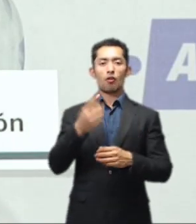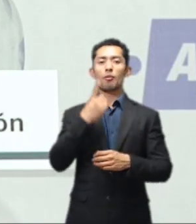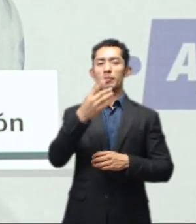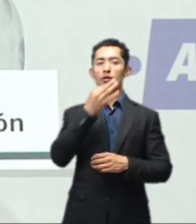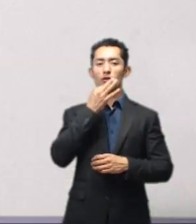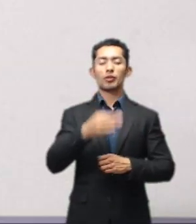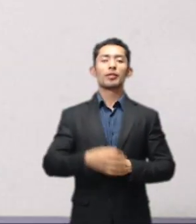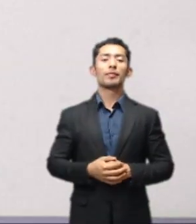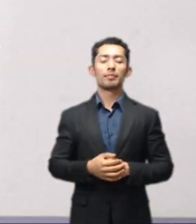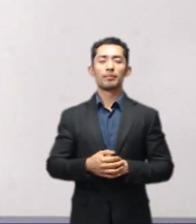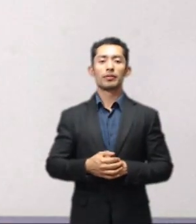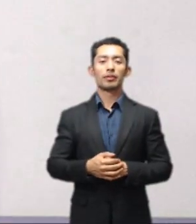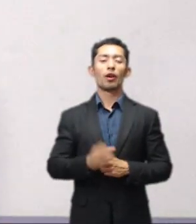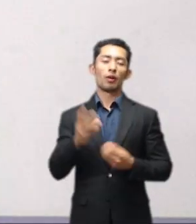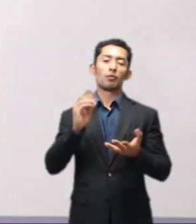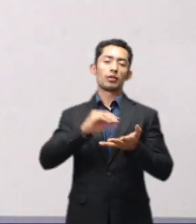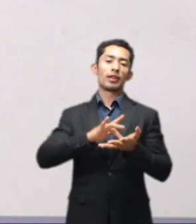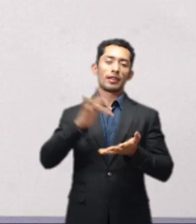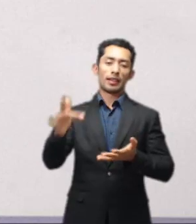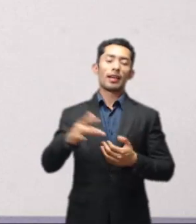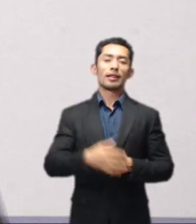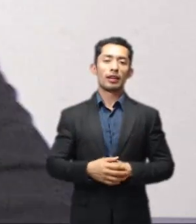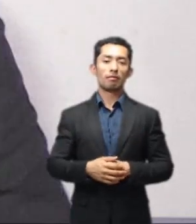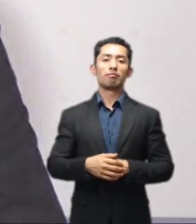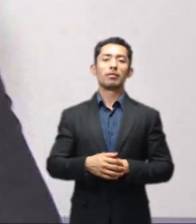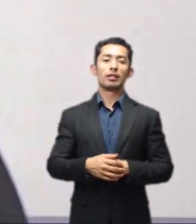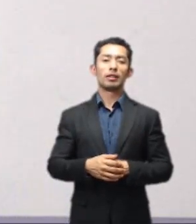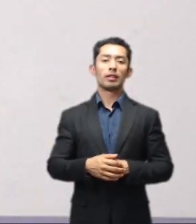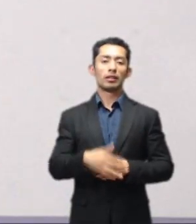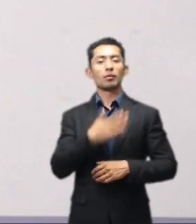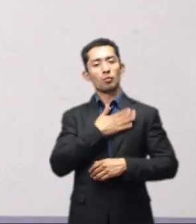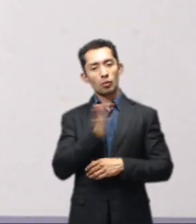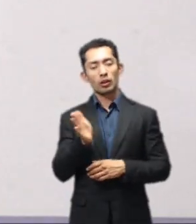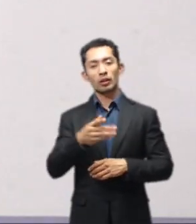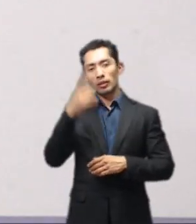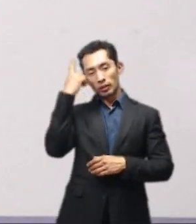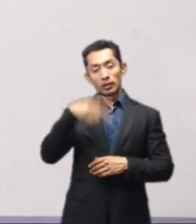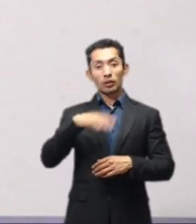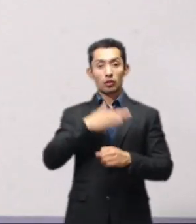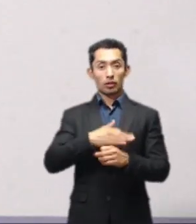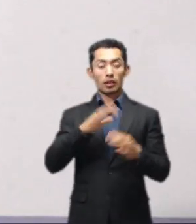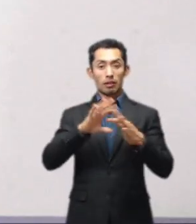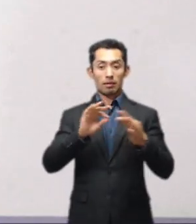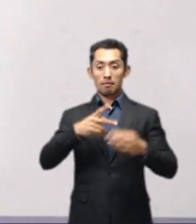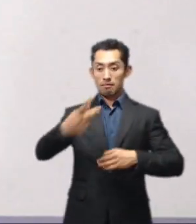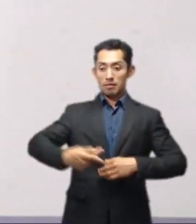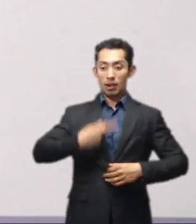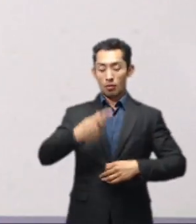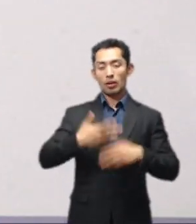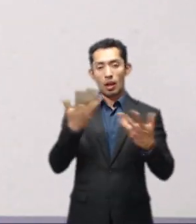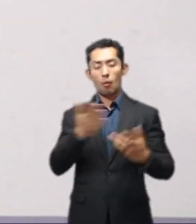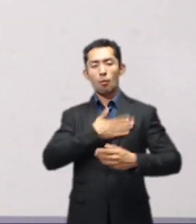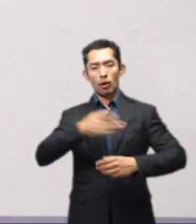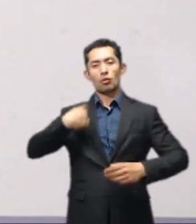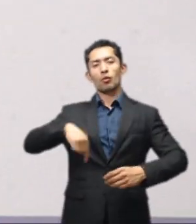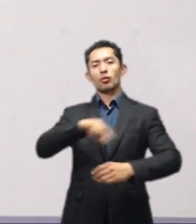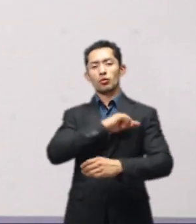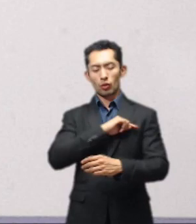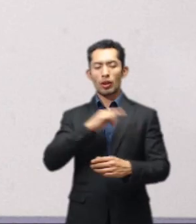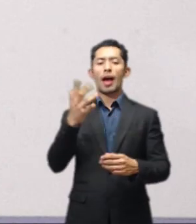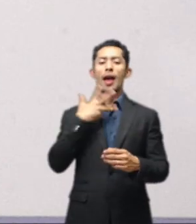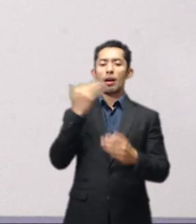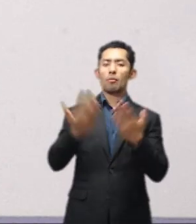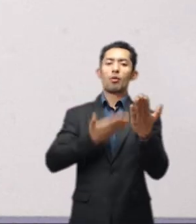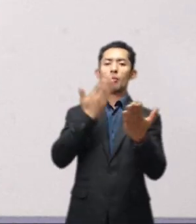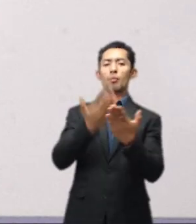por un minuto Okay muchas gracias Sí bueno para esta parte que hicieron la pregunta bueno nosotros traemos